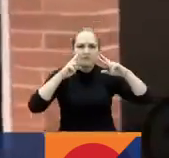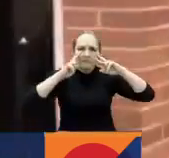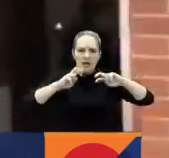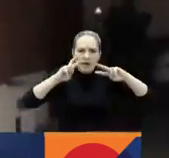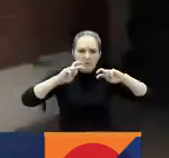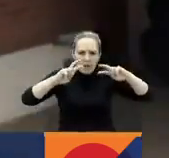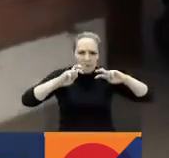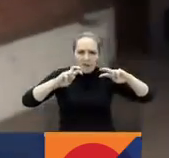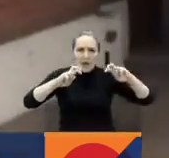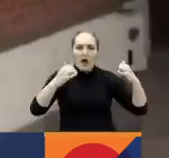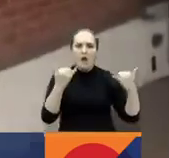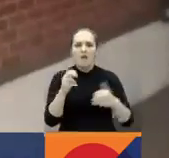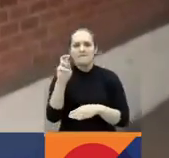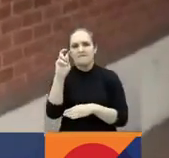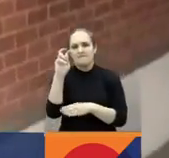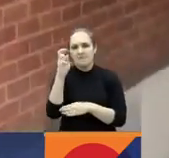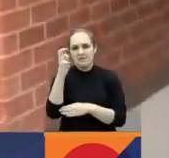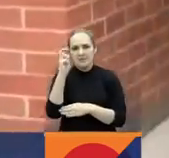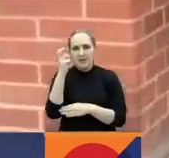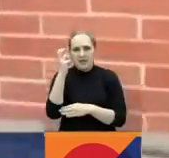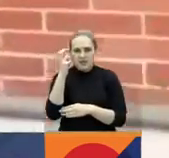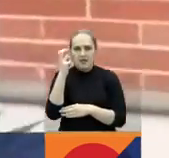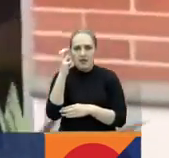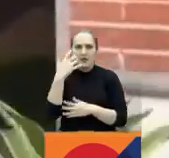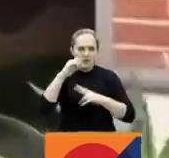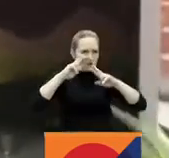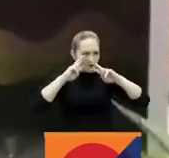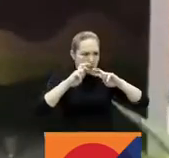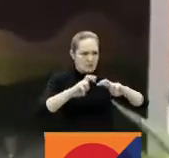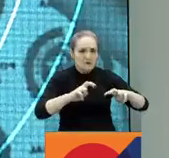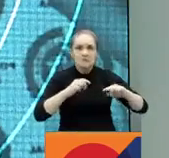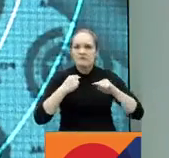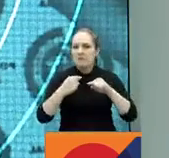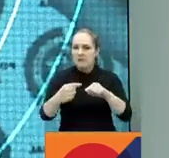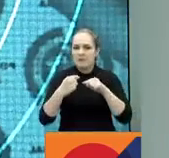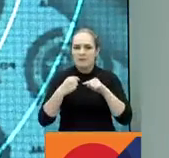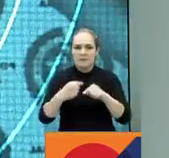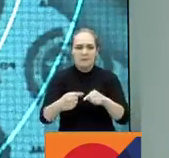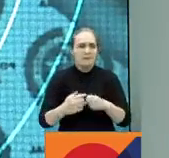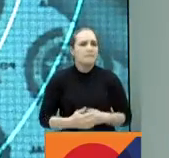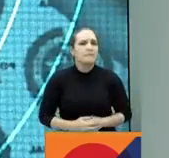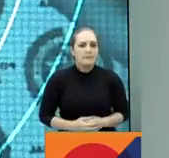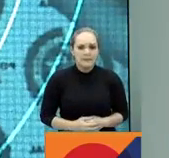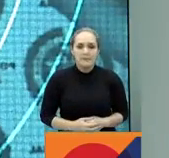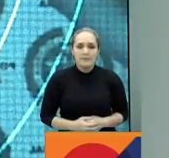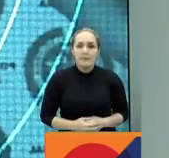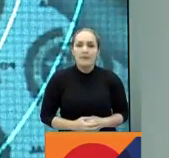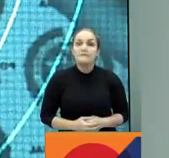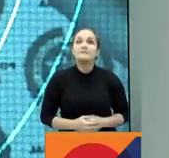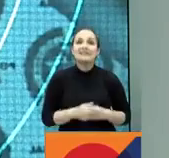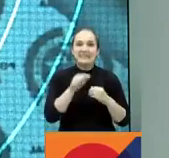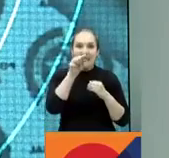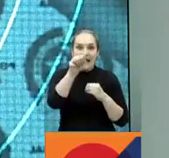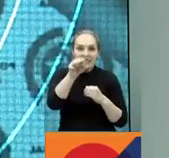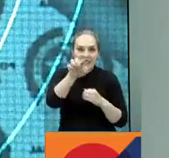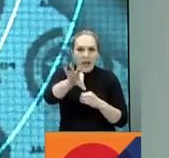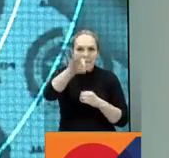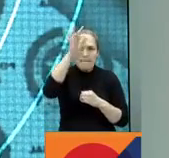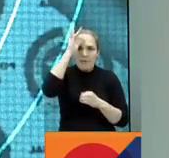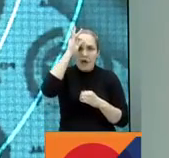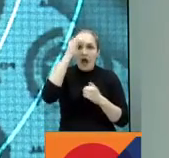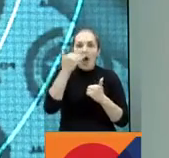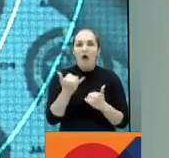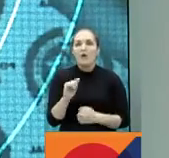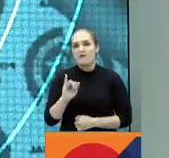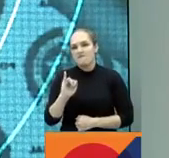por parte de la Fiscalía General de la Nación y legalmente la pelea sigue. Y es que precisamente lo nuevo de este caso es que en